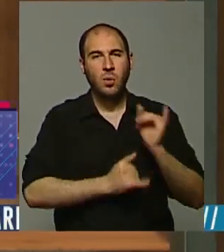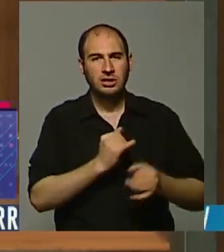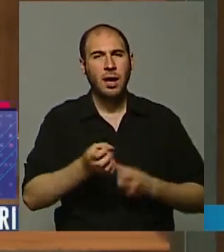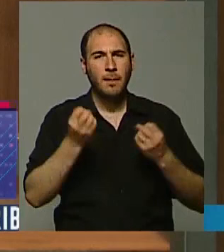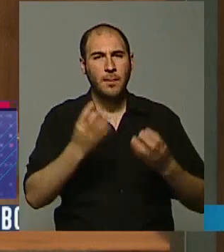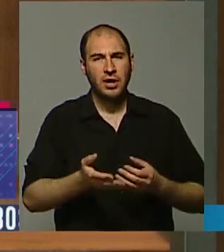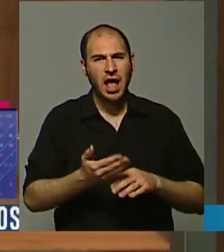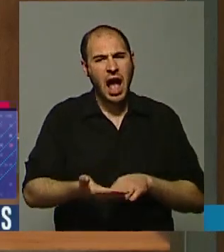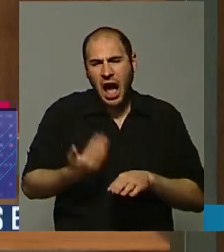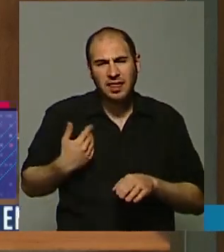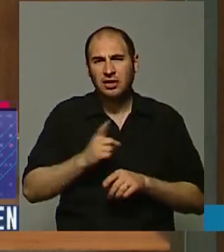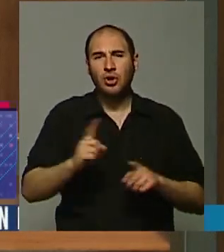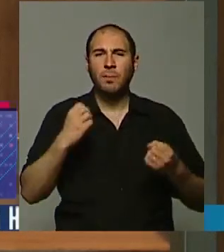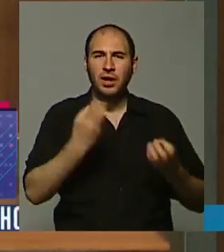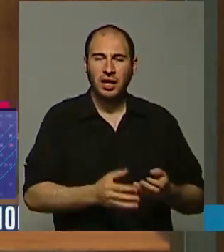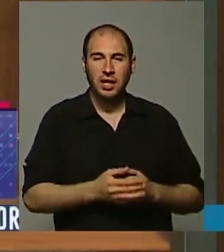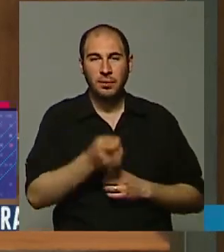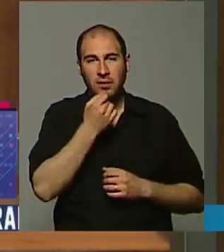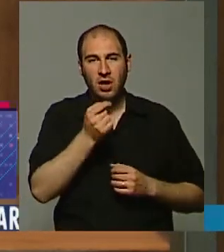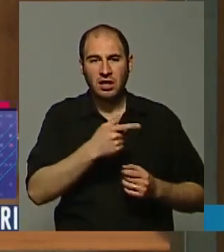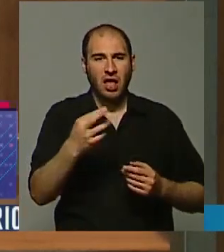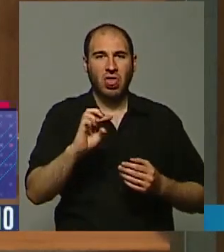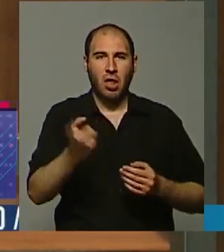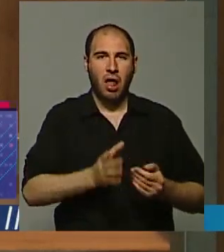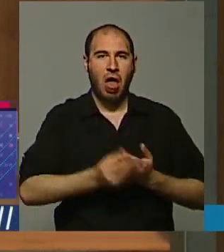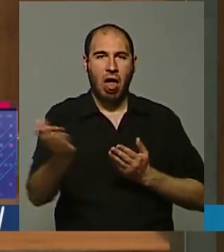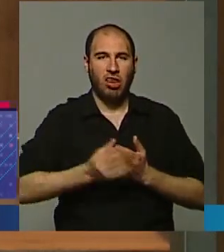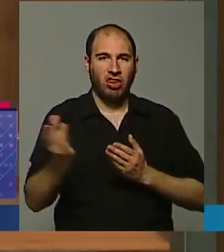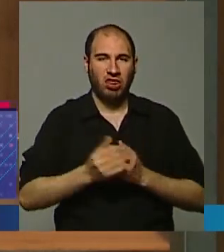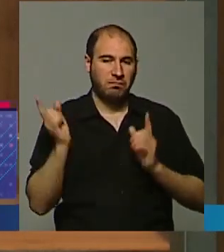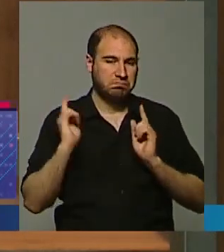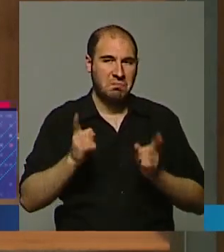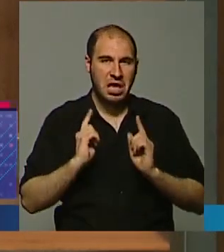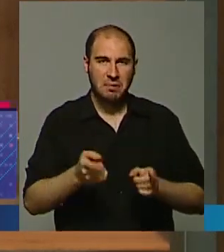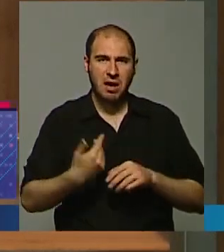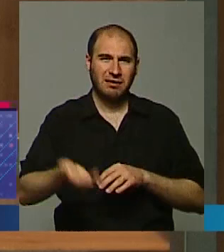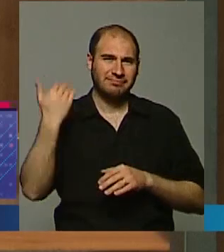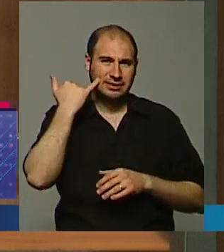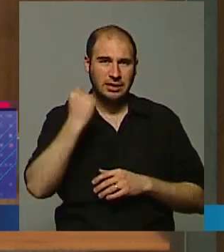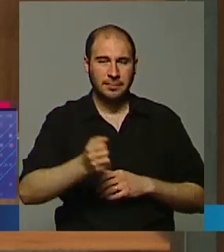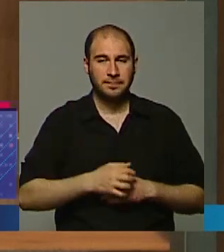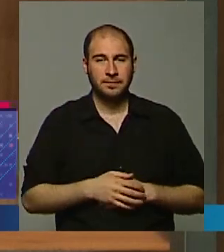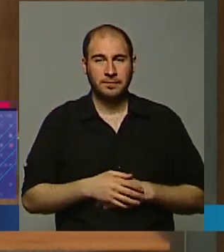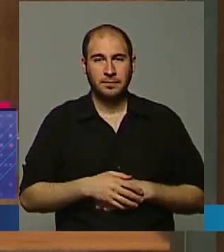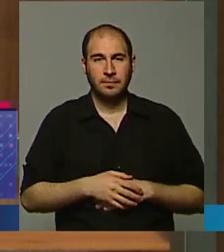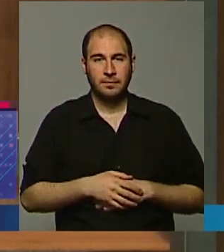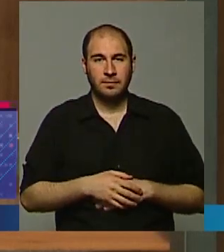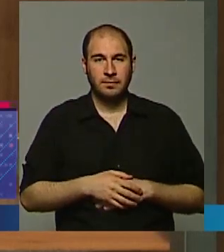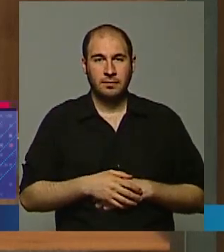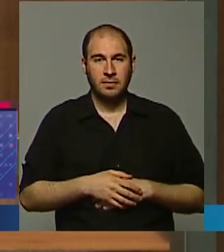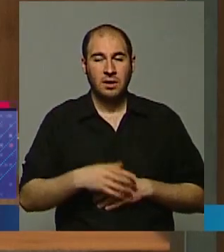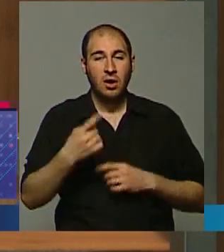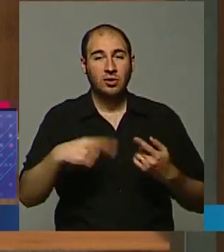se tomó antes esto para evitar esta fuga de dólares que se venía dando desde hace muchísimo tiempo y lo que